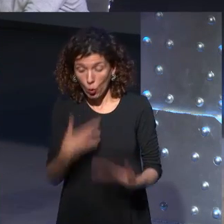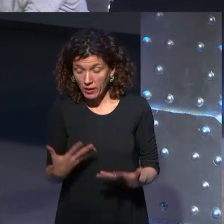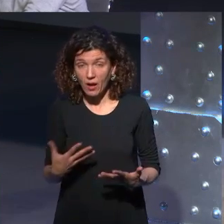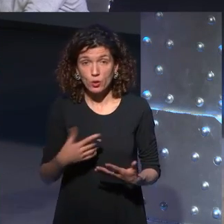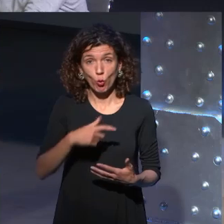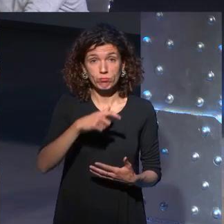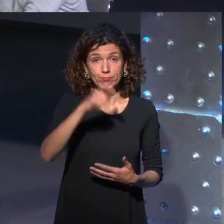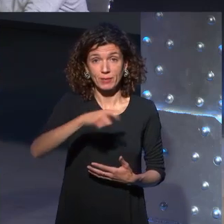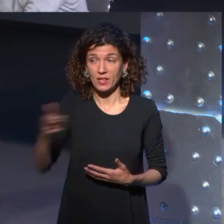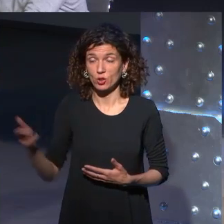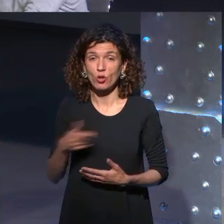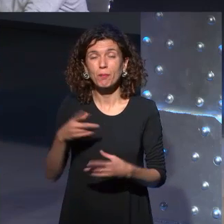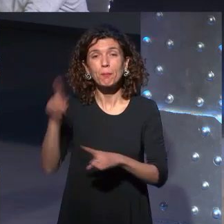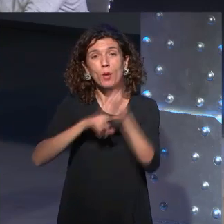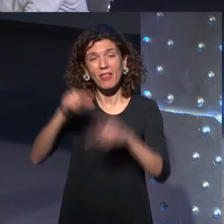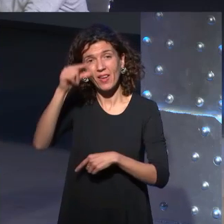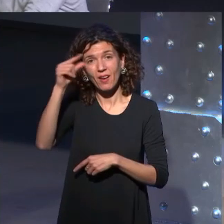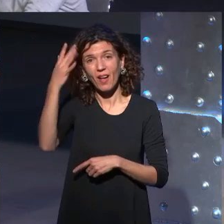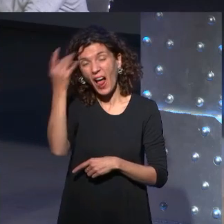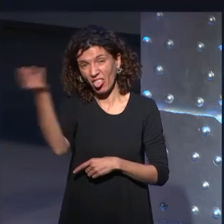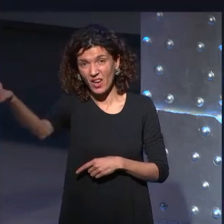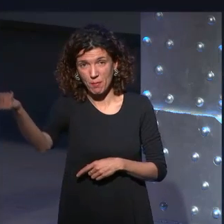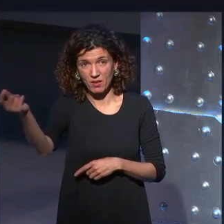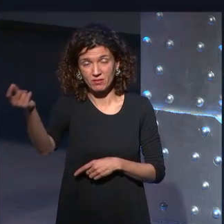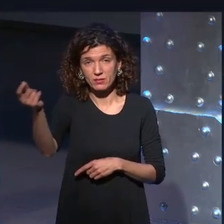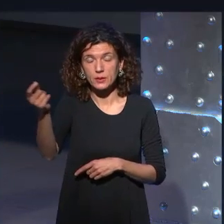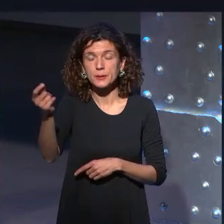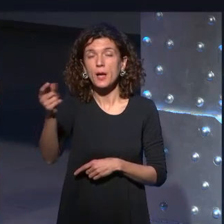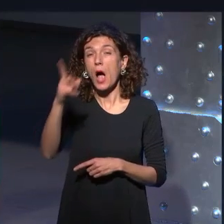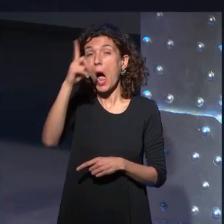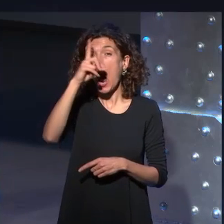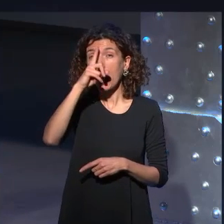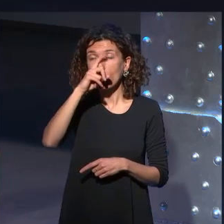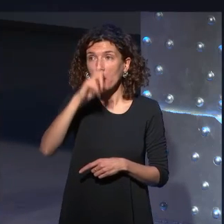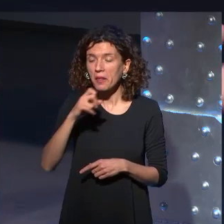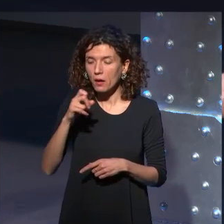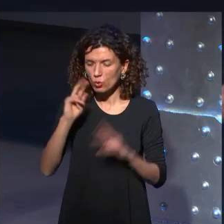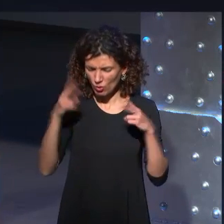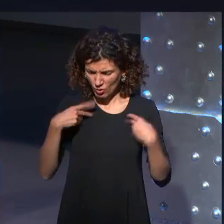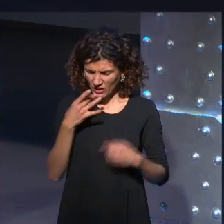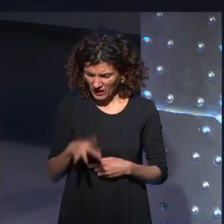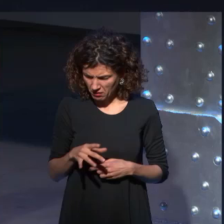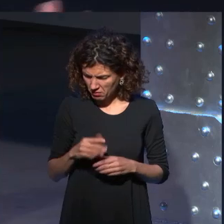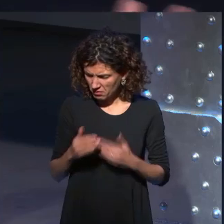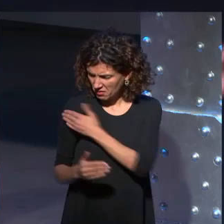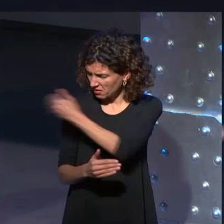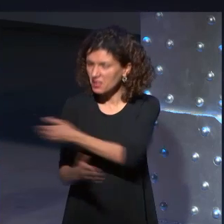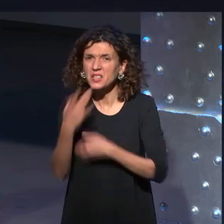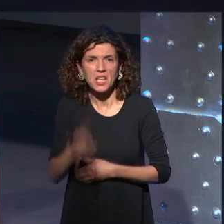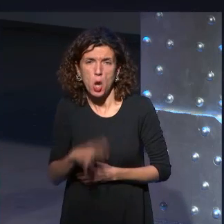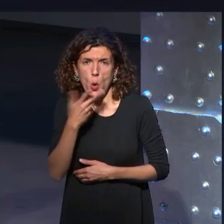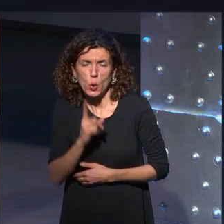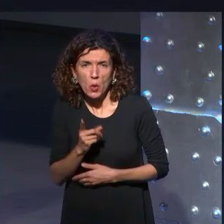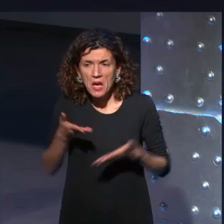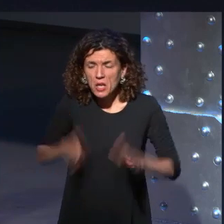que tiene problemas de demencia o de Alzheimer. No se acuerdan de quiénes son ellos, de quién es el que está a su lado, no saben ni a su propio